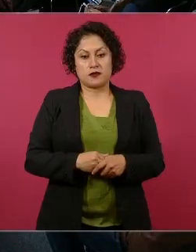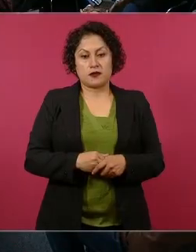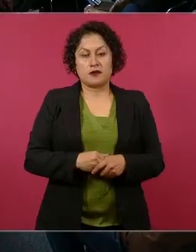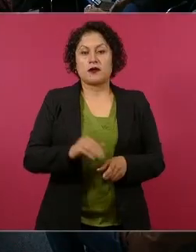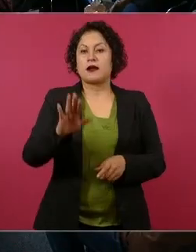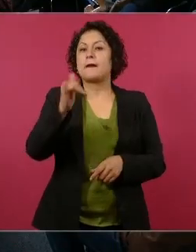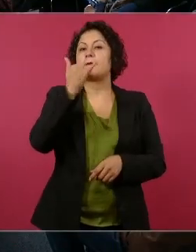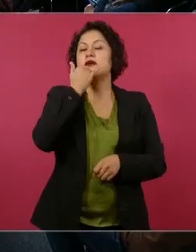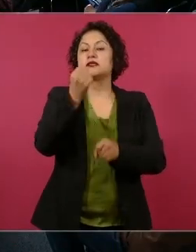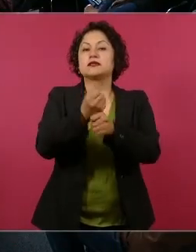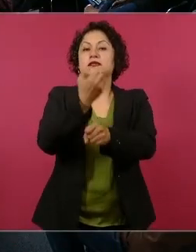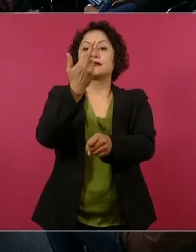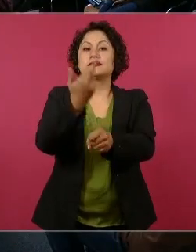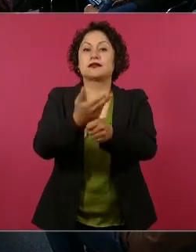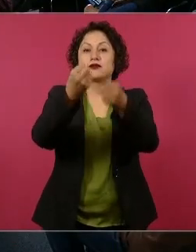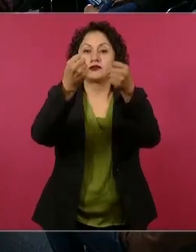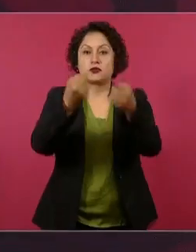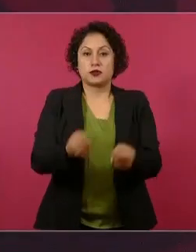Secretario de Seguridad. Fíjense,